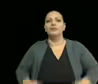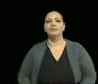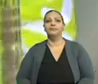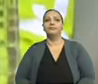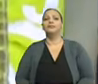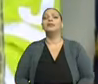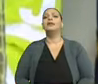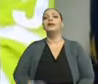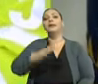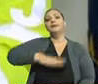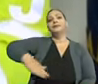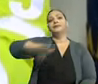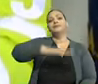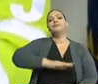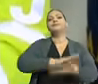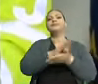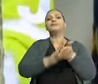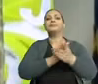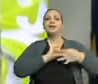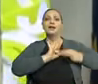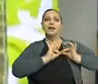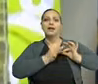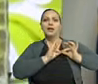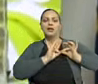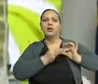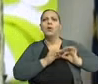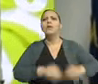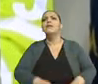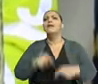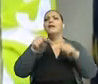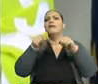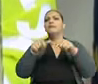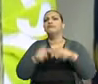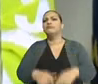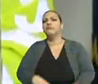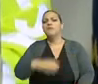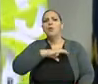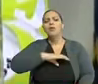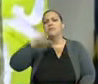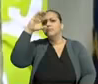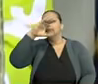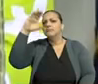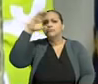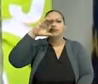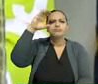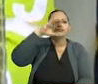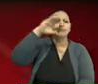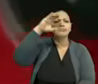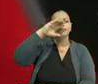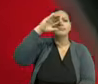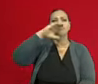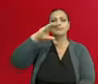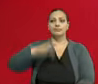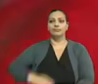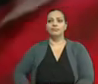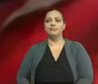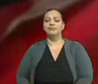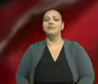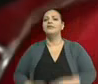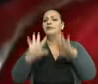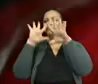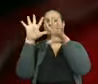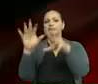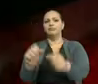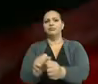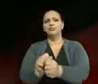sacapintas. Realizando operaciones avanzadas de inteligencia, pudimos ya dar con la ubicación del vehículo que participó en el evento. Además, encontraron prendas de